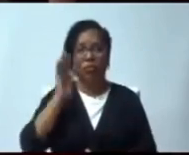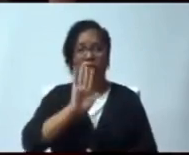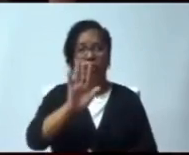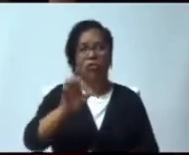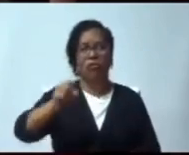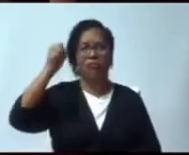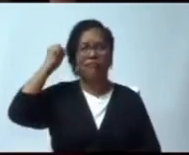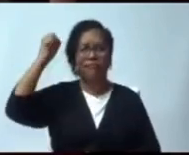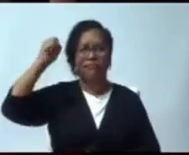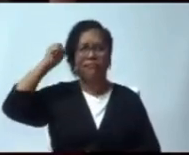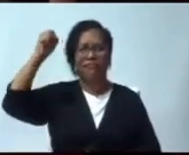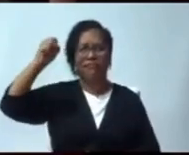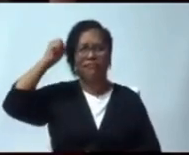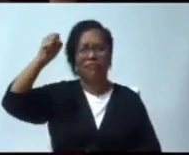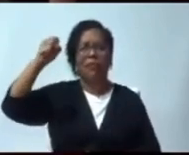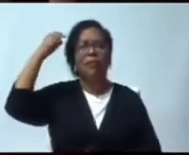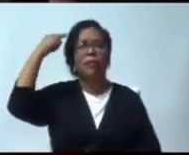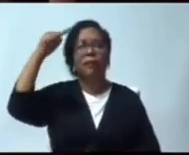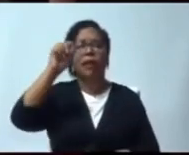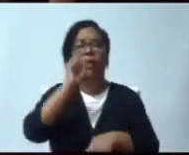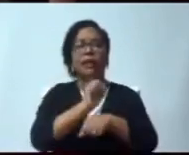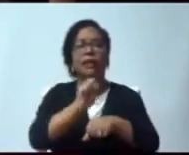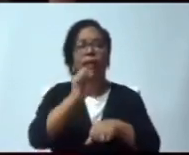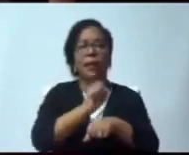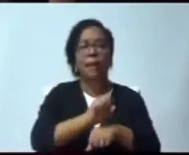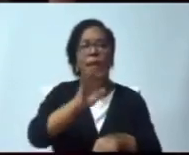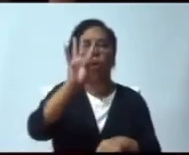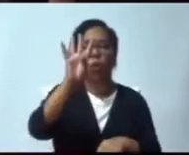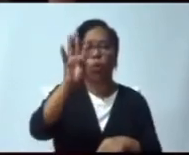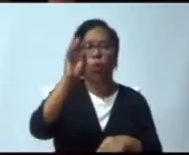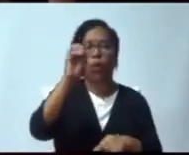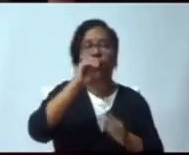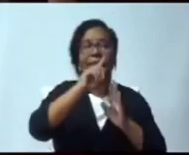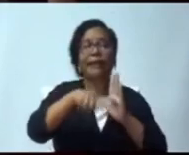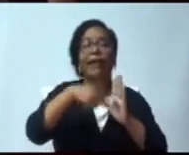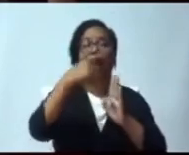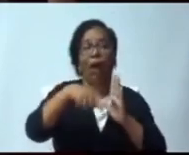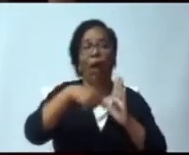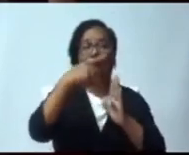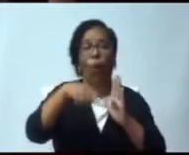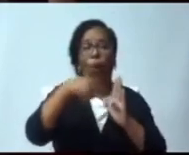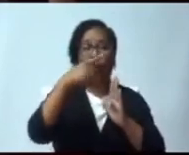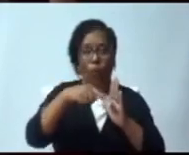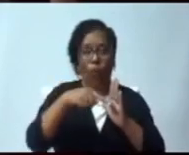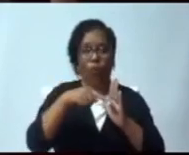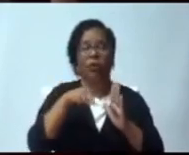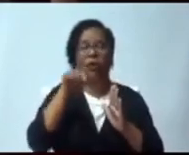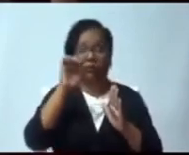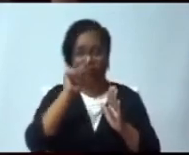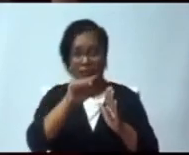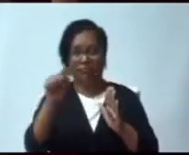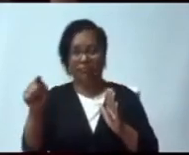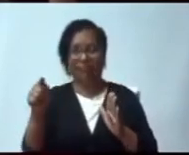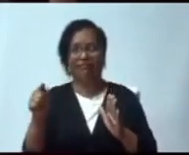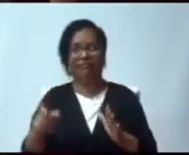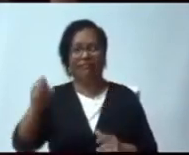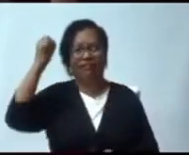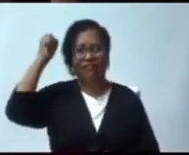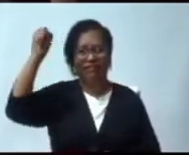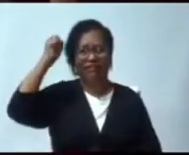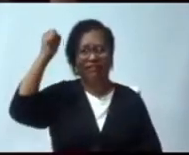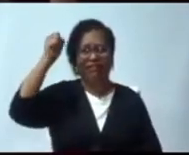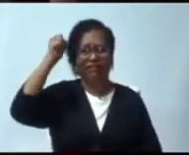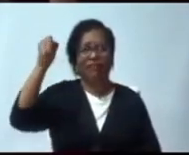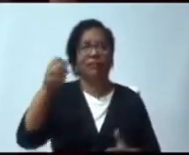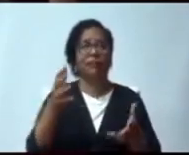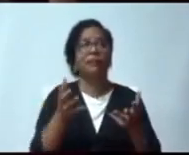de 40 horas, que básicamente era que ellos estaban reclamando. En esa ocasión,